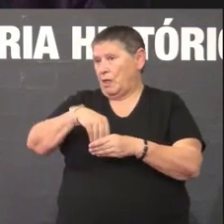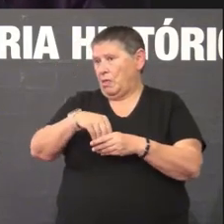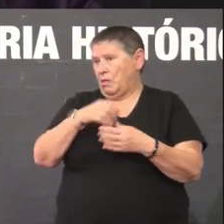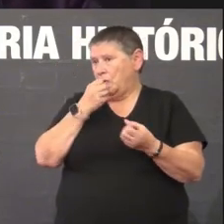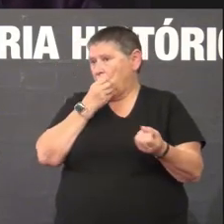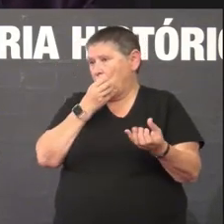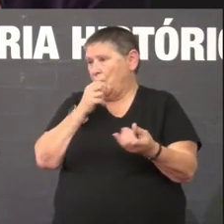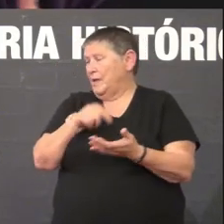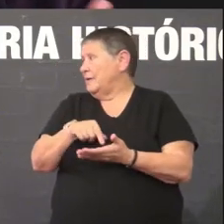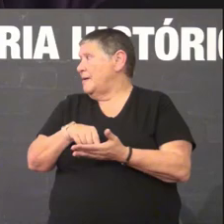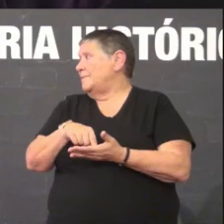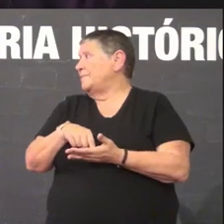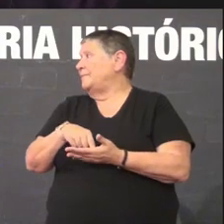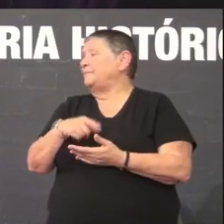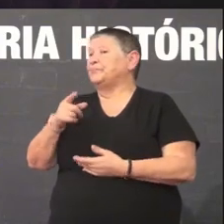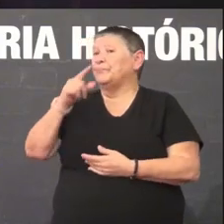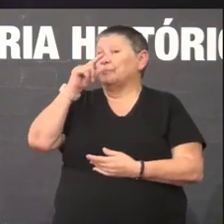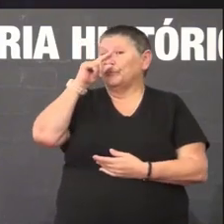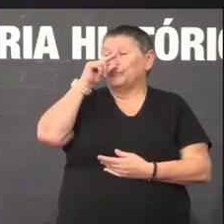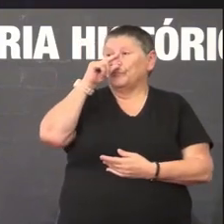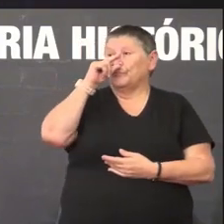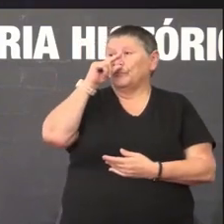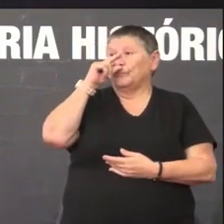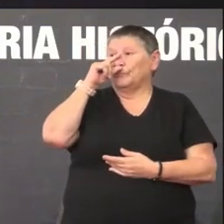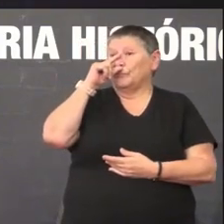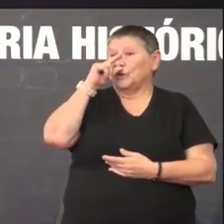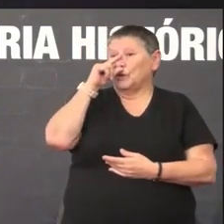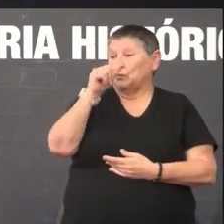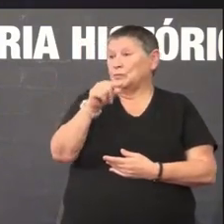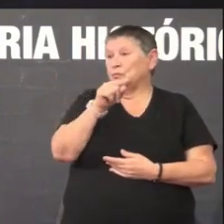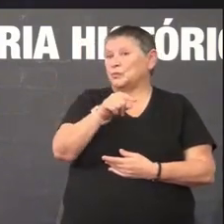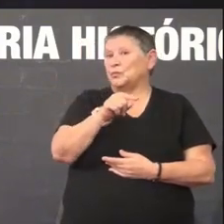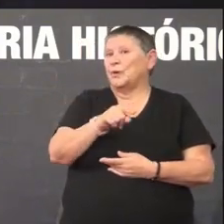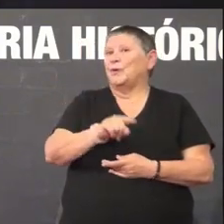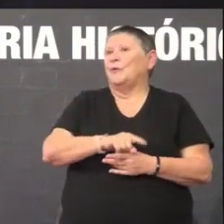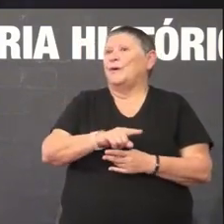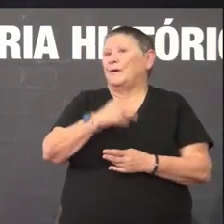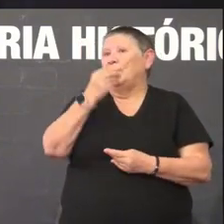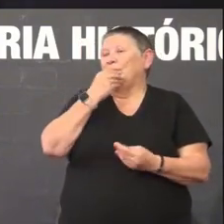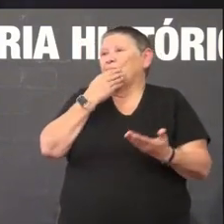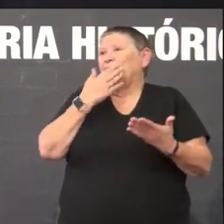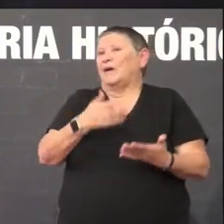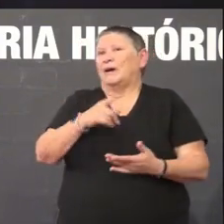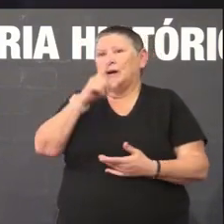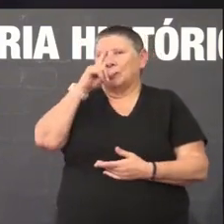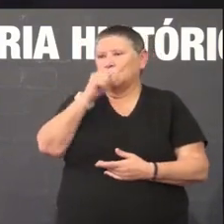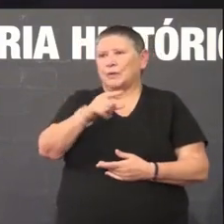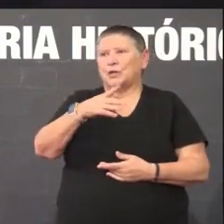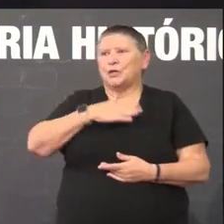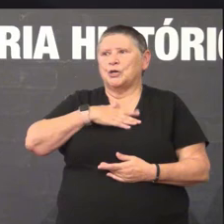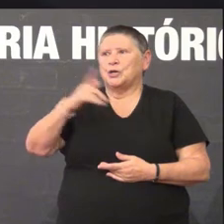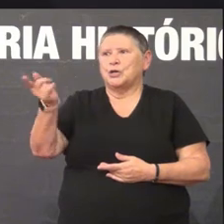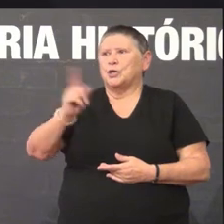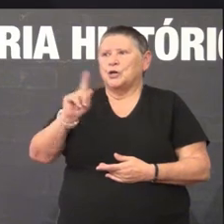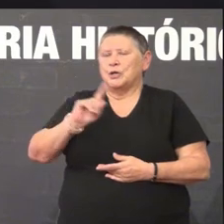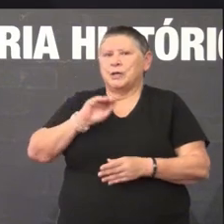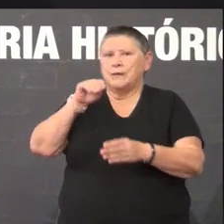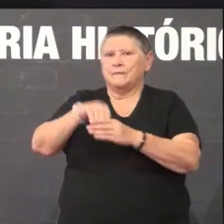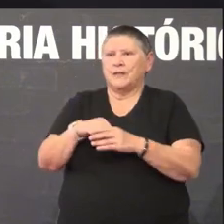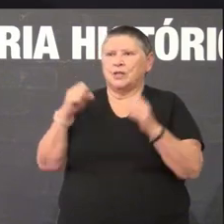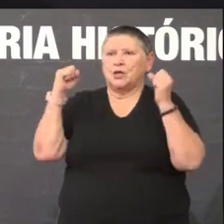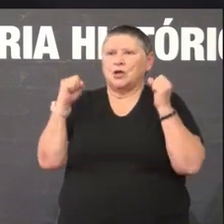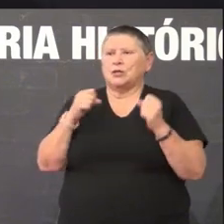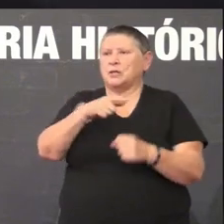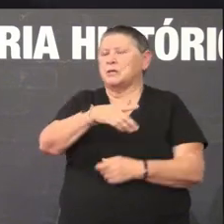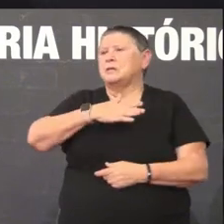que Suárez le sale rana, porque Suárez no quiere entrar en la OTAN.